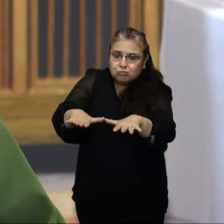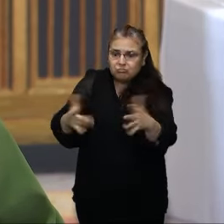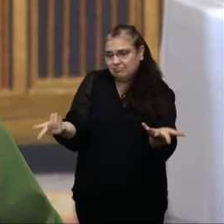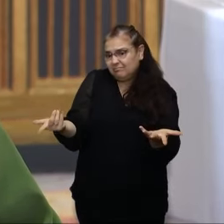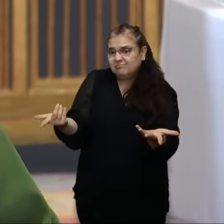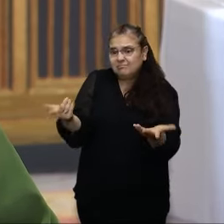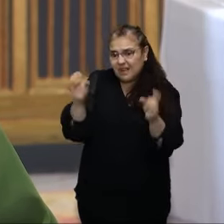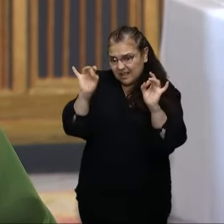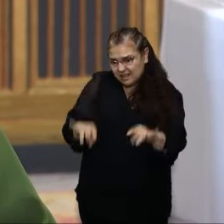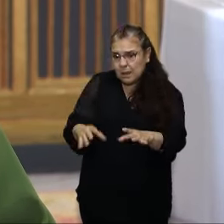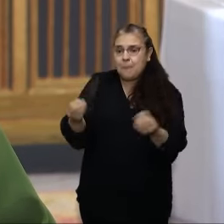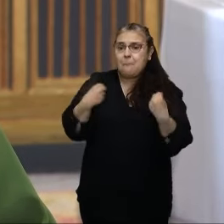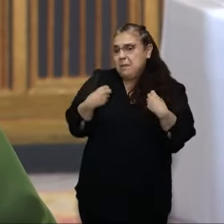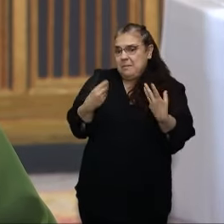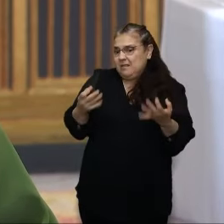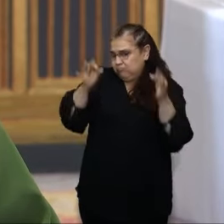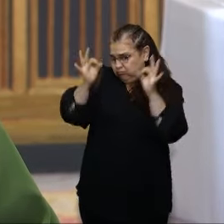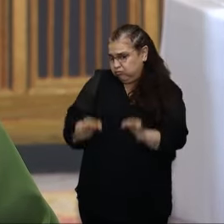y vivirá.